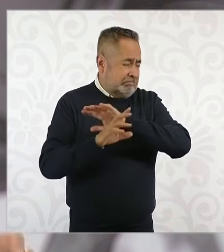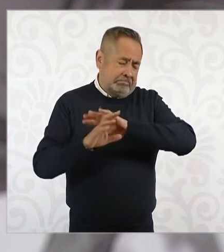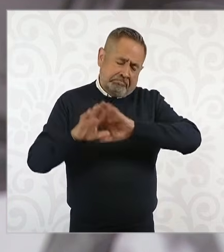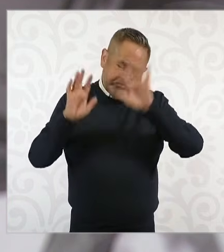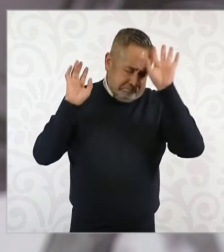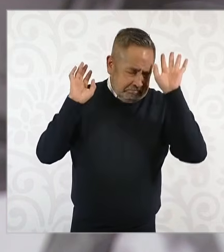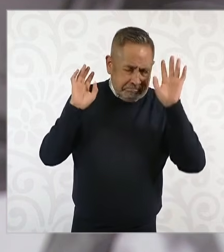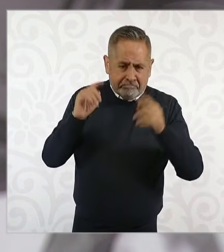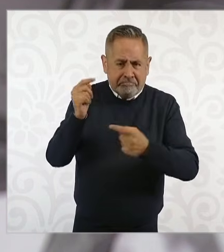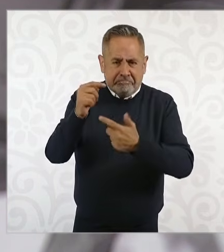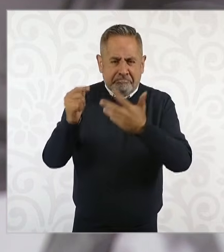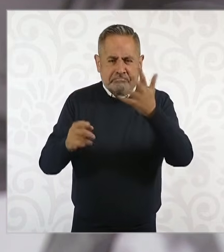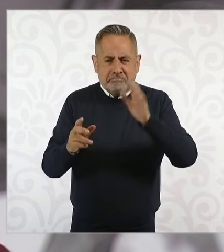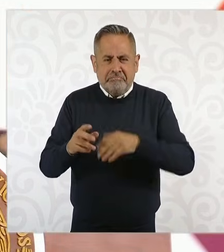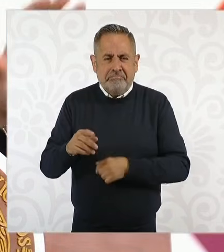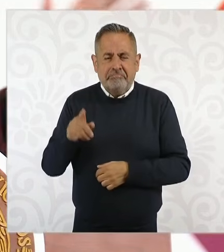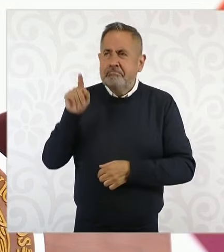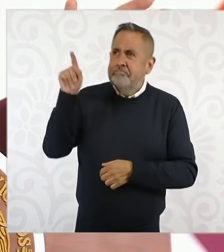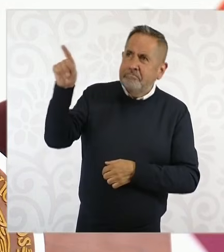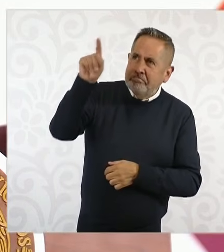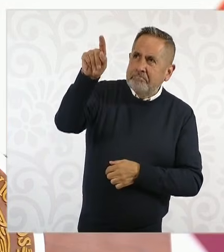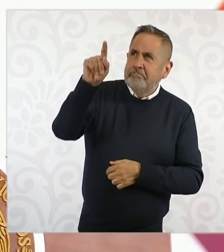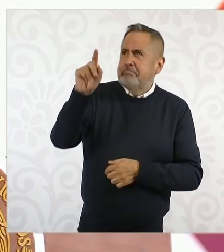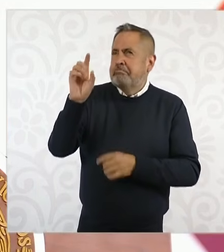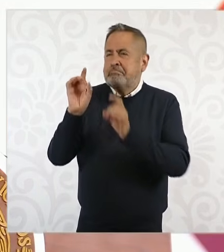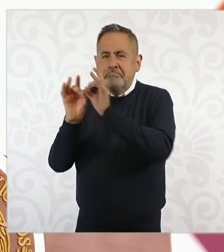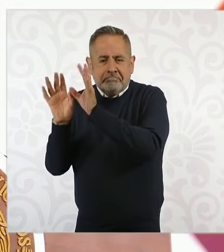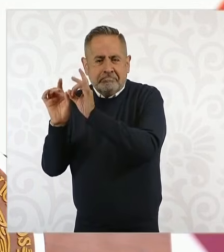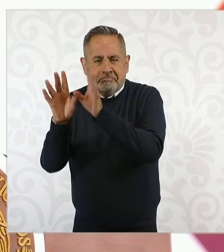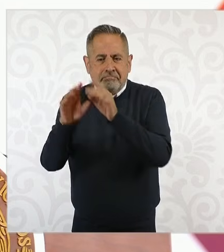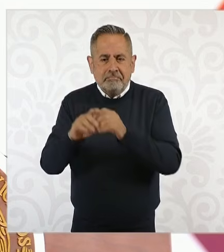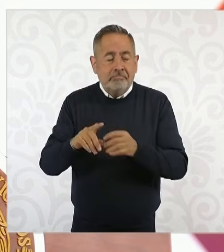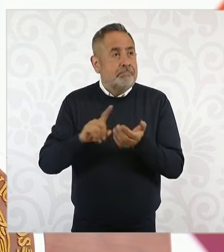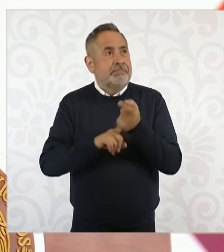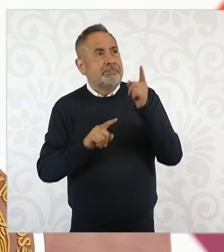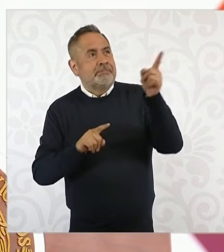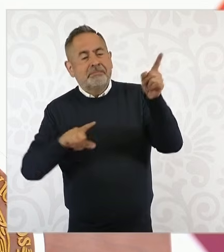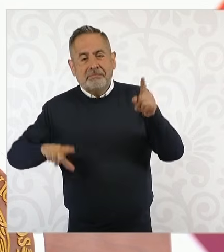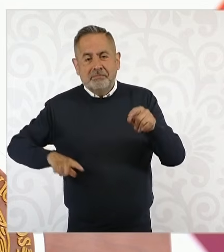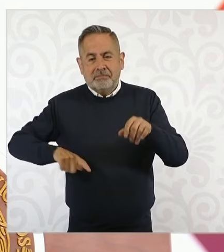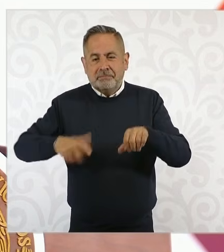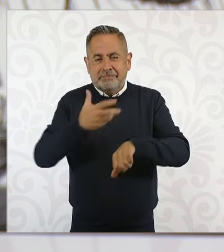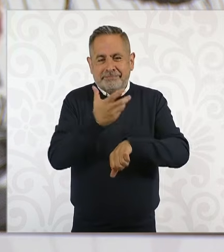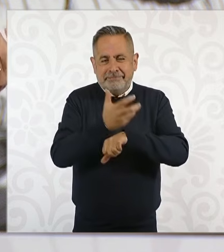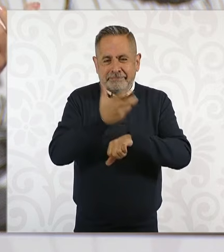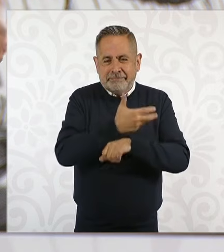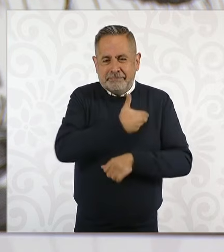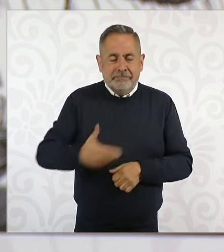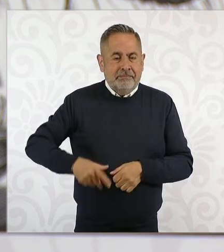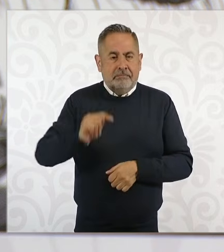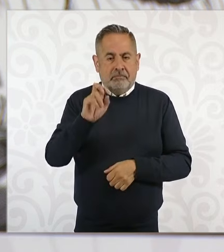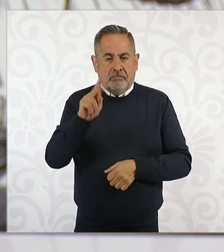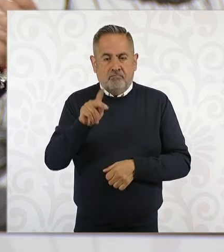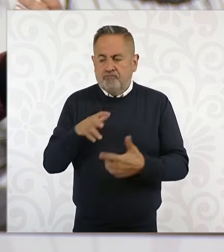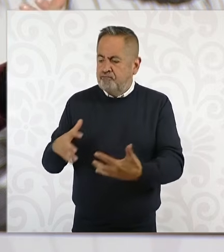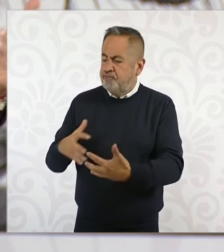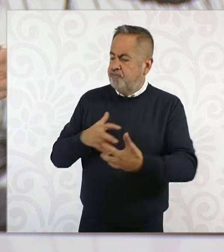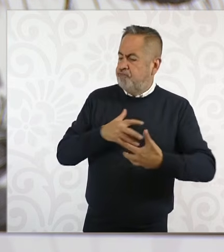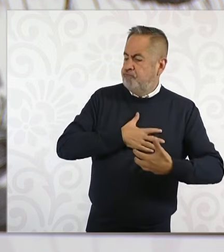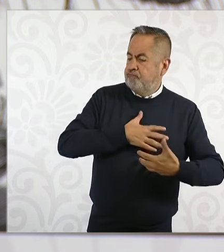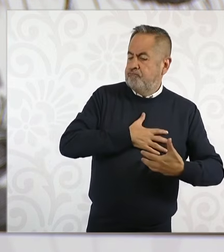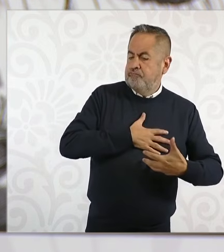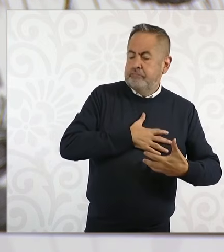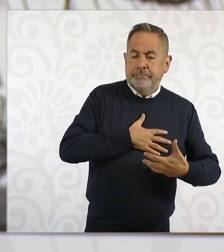por las particularidades del gobierno del presidente Trump, de mayor proteccionismo y